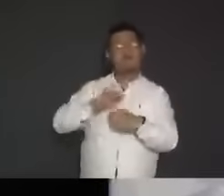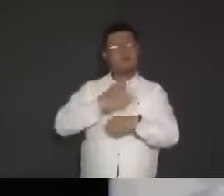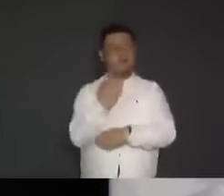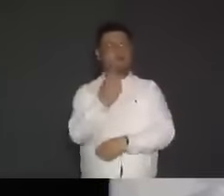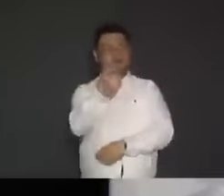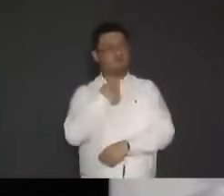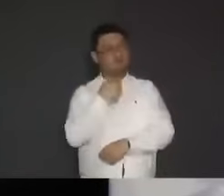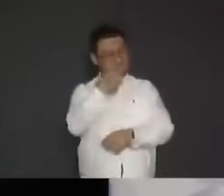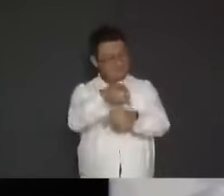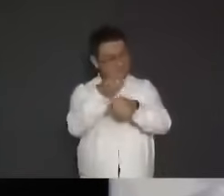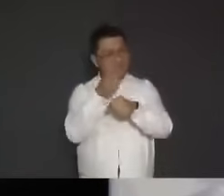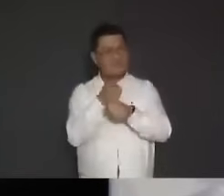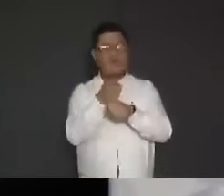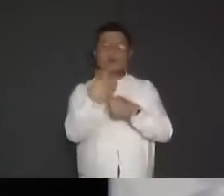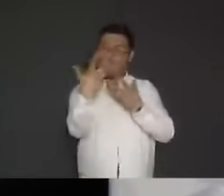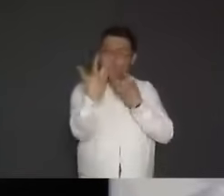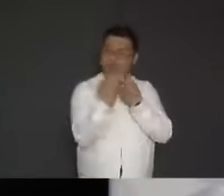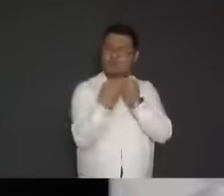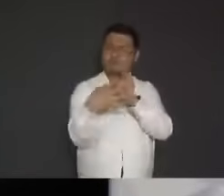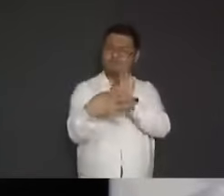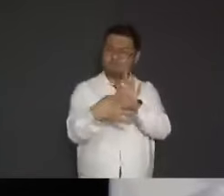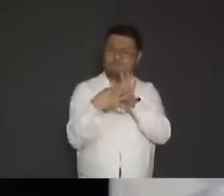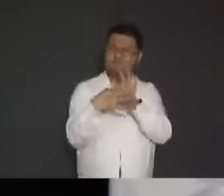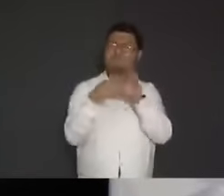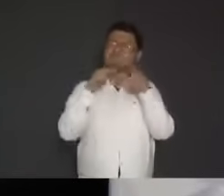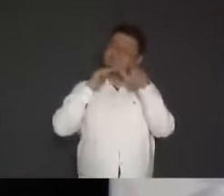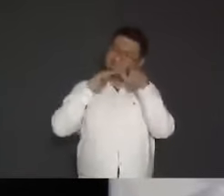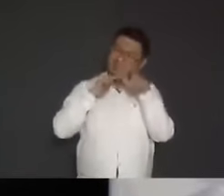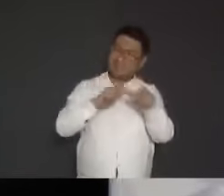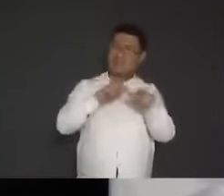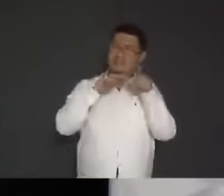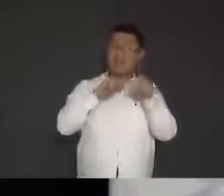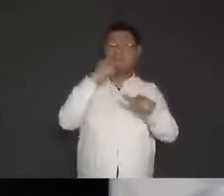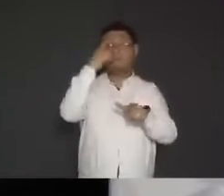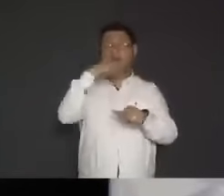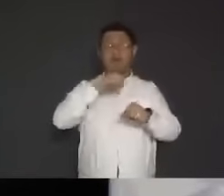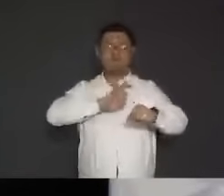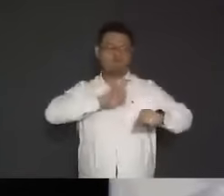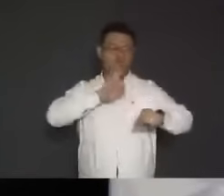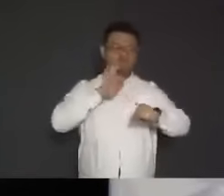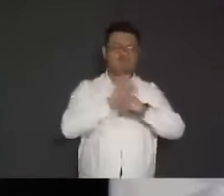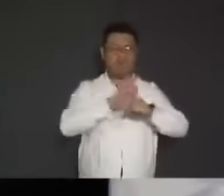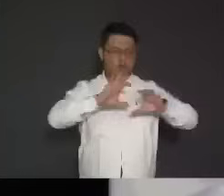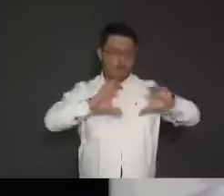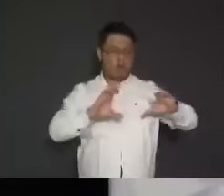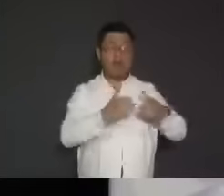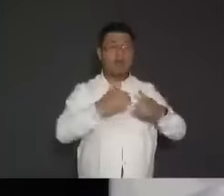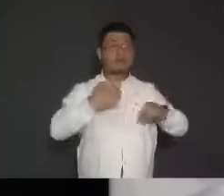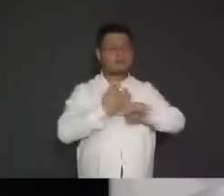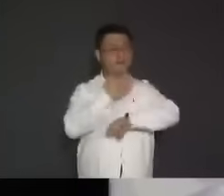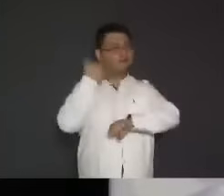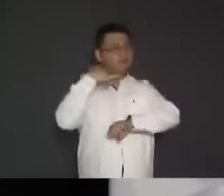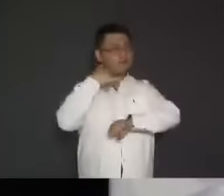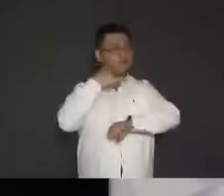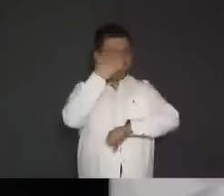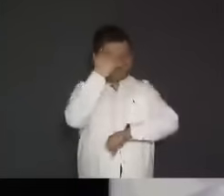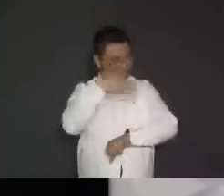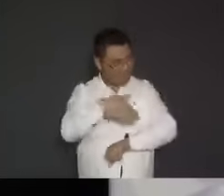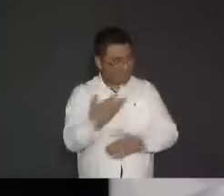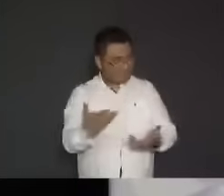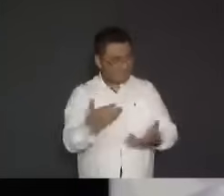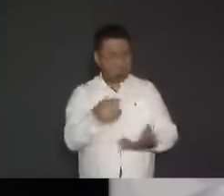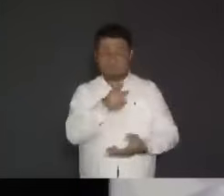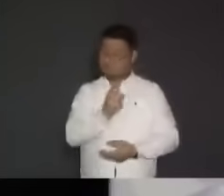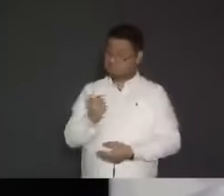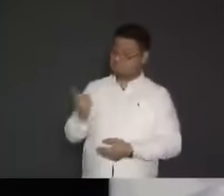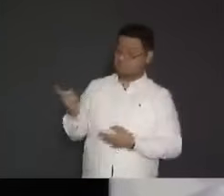juntos podamos seguir unidos, podamos seguir trabajando para proteger a Yucatán. Seguramente aquí los que representan las mentiras